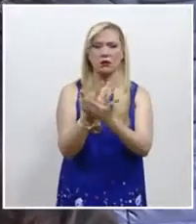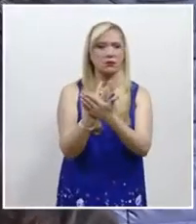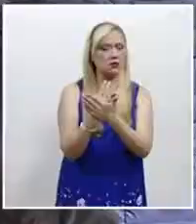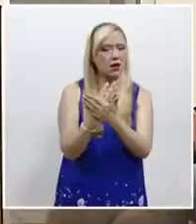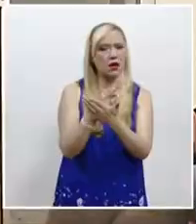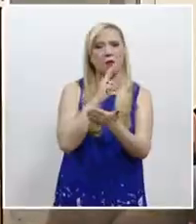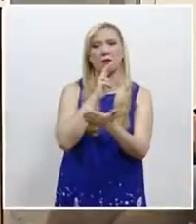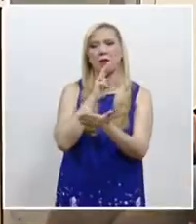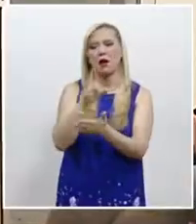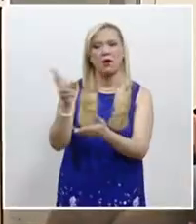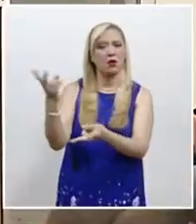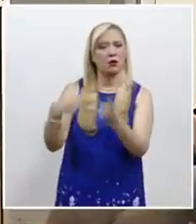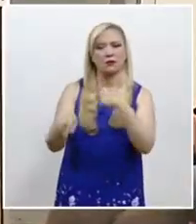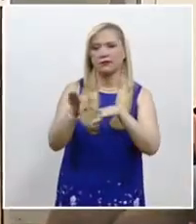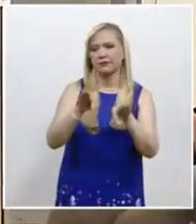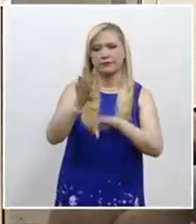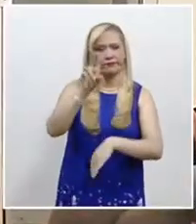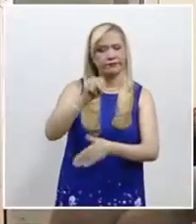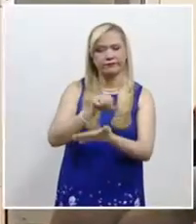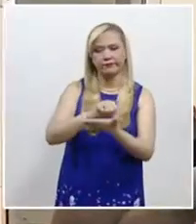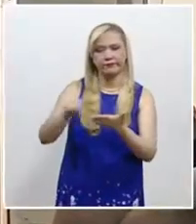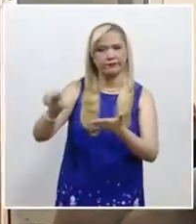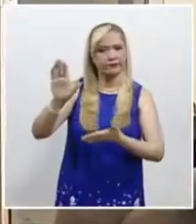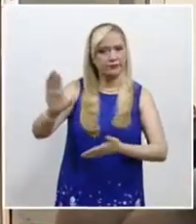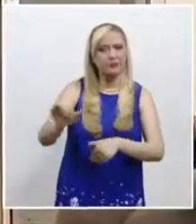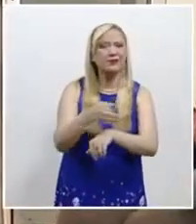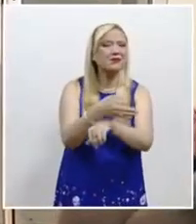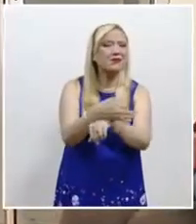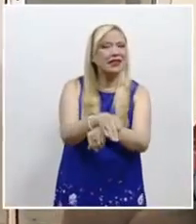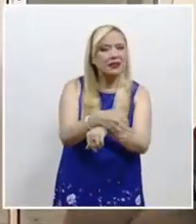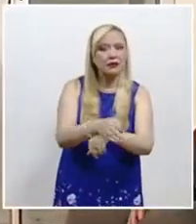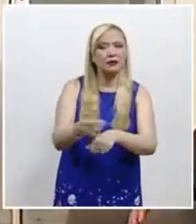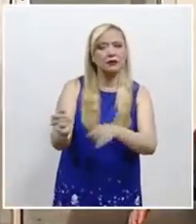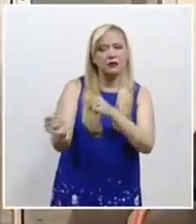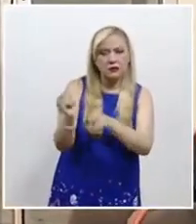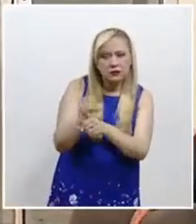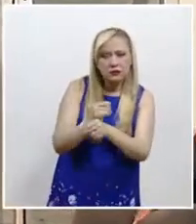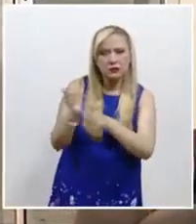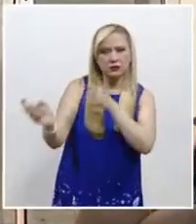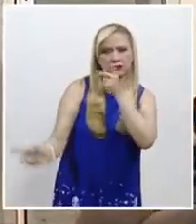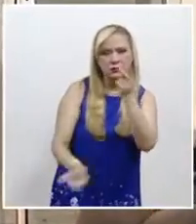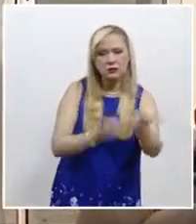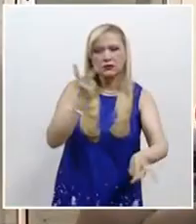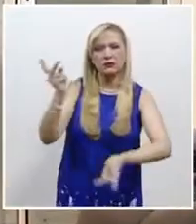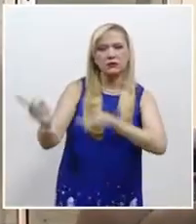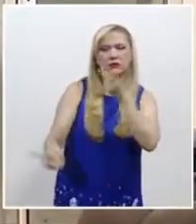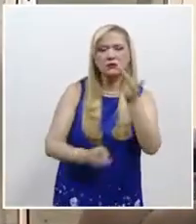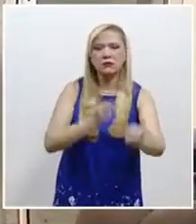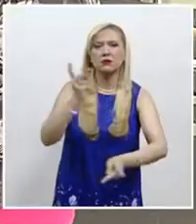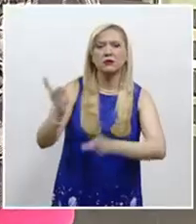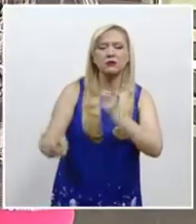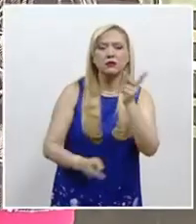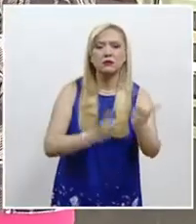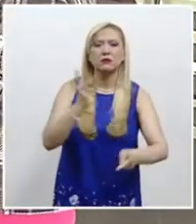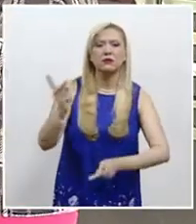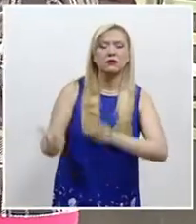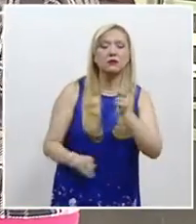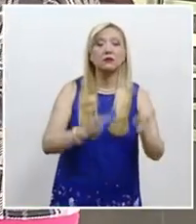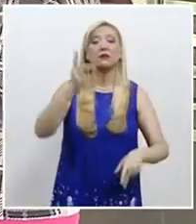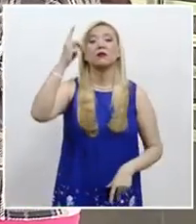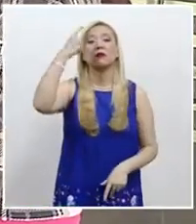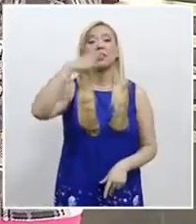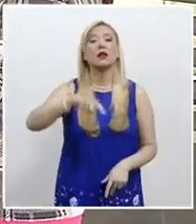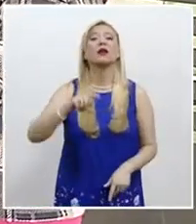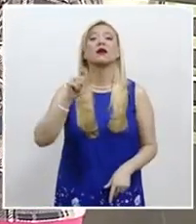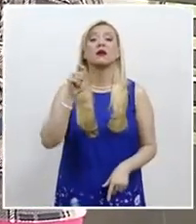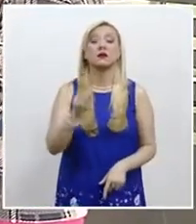amparo en revisión, la sala detalló que la suspensión temporal en el cargo busca que el procedimiento de responsabilidad administrativa se